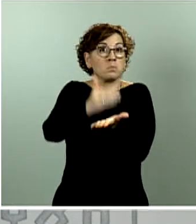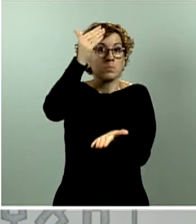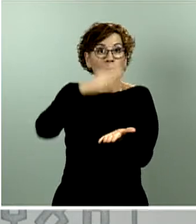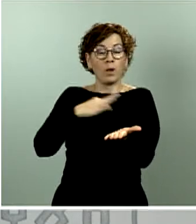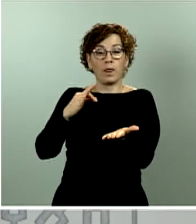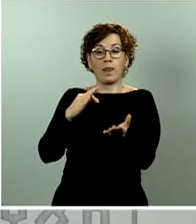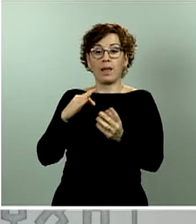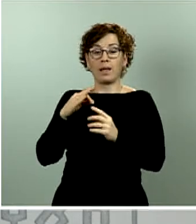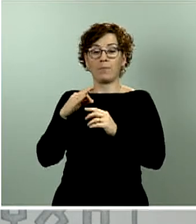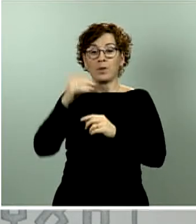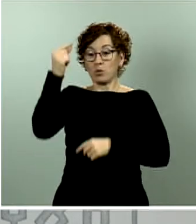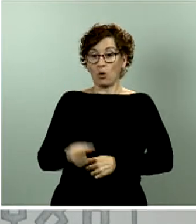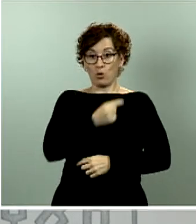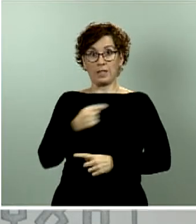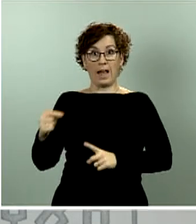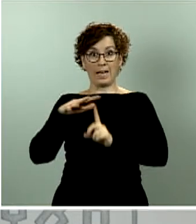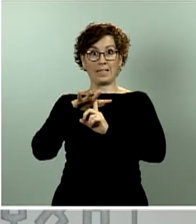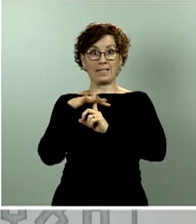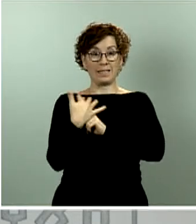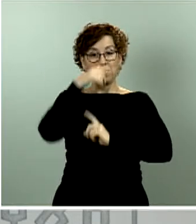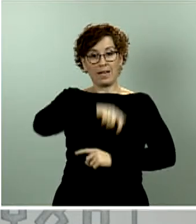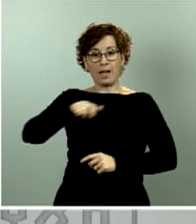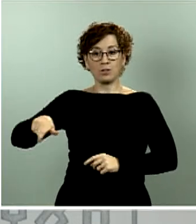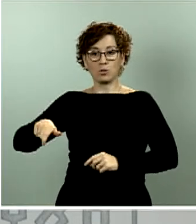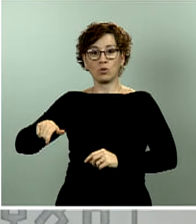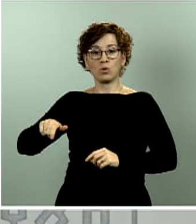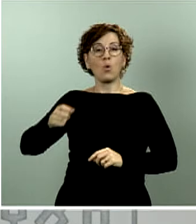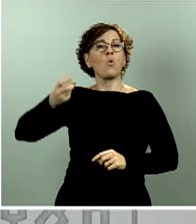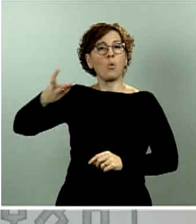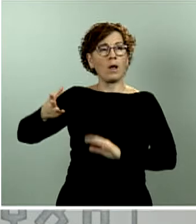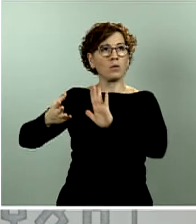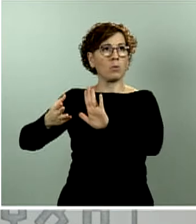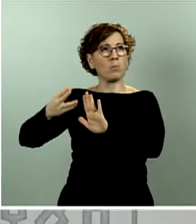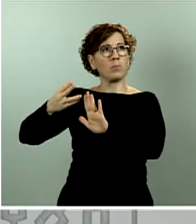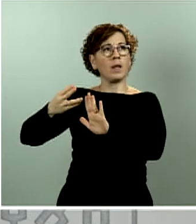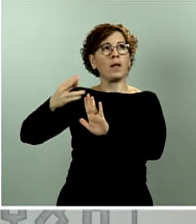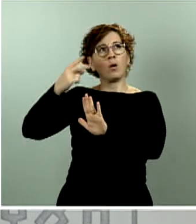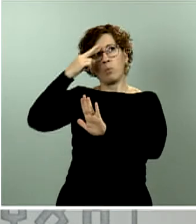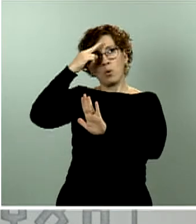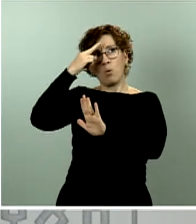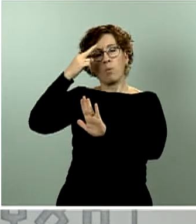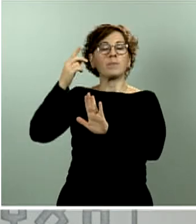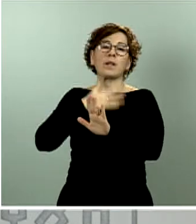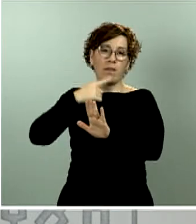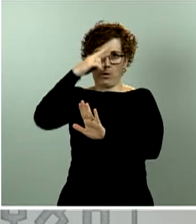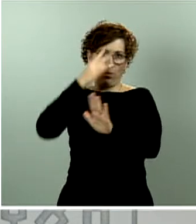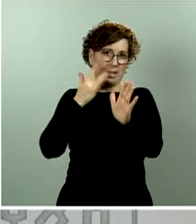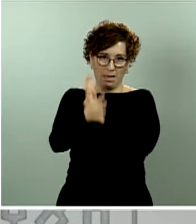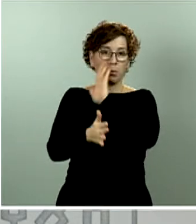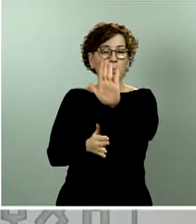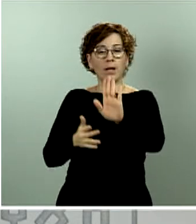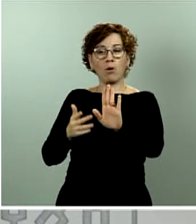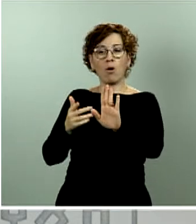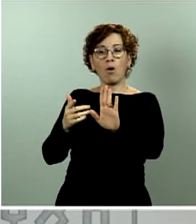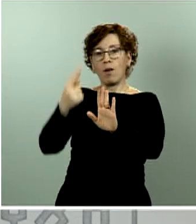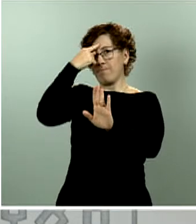casos totales nos preocuparán menos. Obviamente nos preocupan siempre, pero nos preocuparán menos y nos empezarán a preocupar